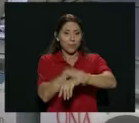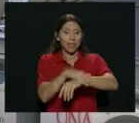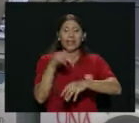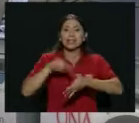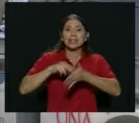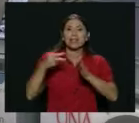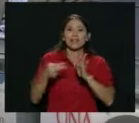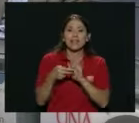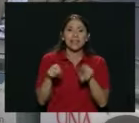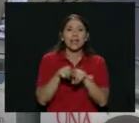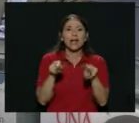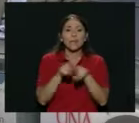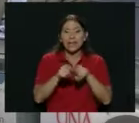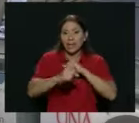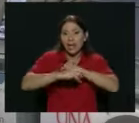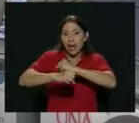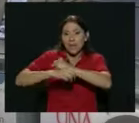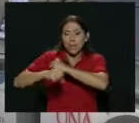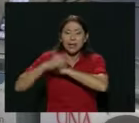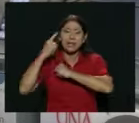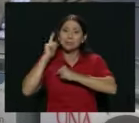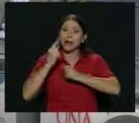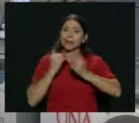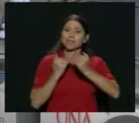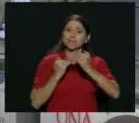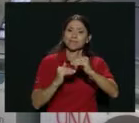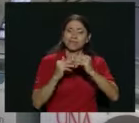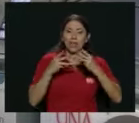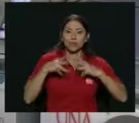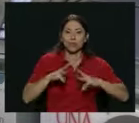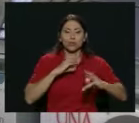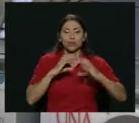de intimidación a través de los medios de comunicación.